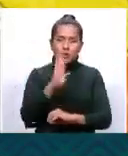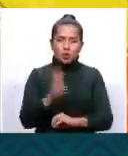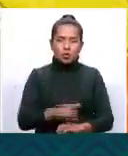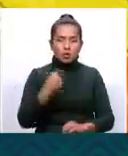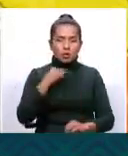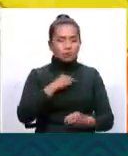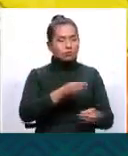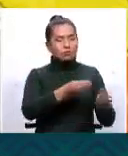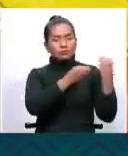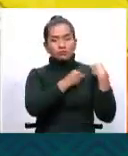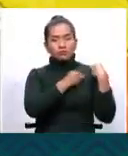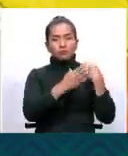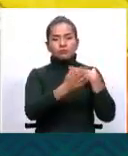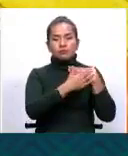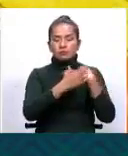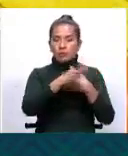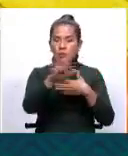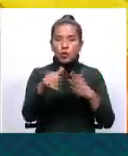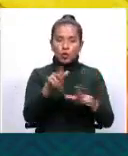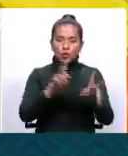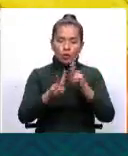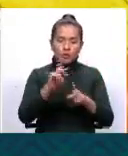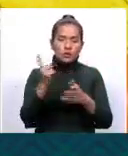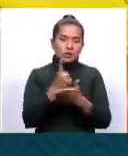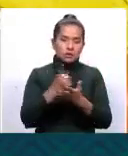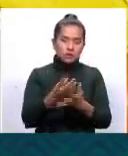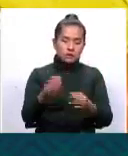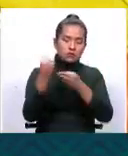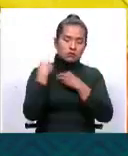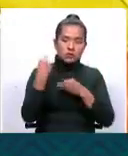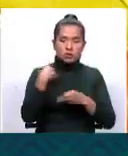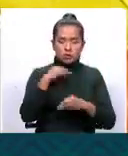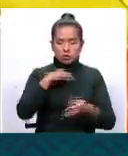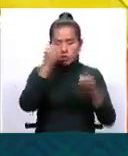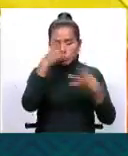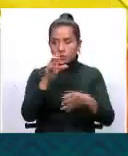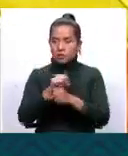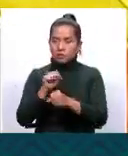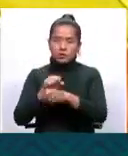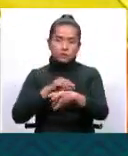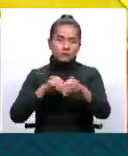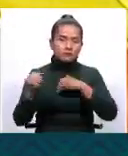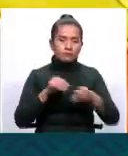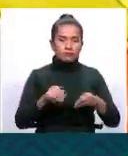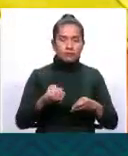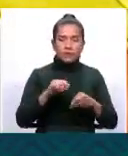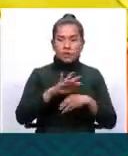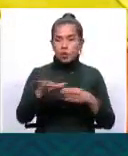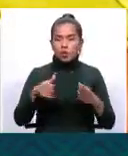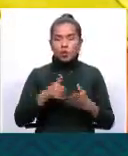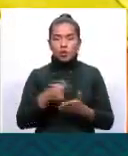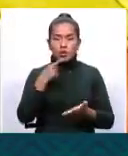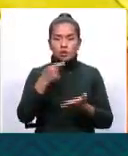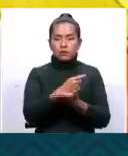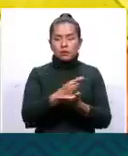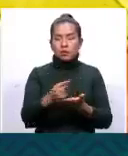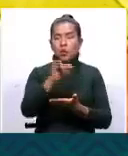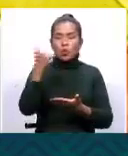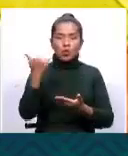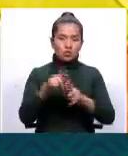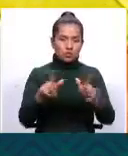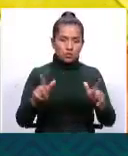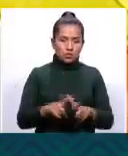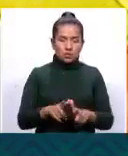que nos ha dado el pueblo como gobierno del MASI-PCP, y esos debates los tendremos en los espacios correspondientes, siempre buscando,